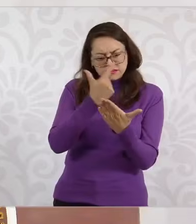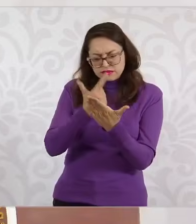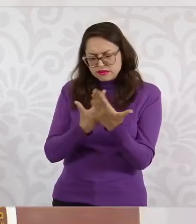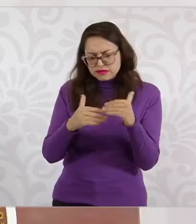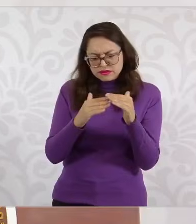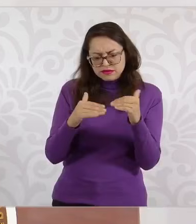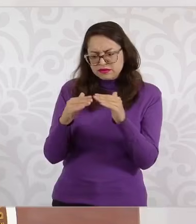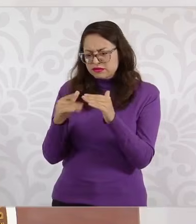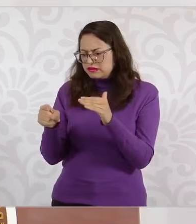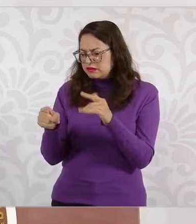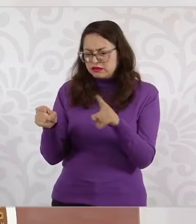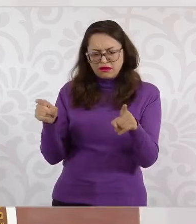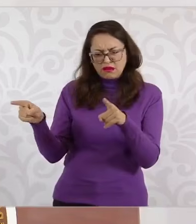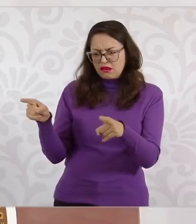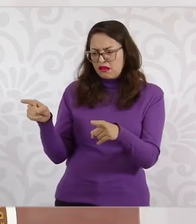y algunos problemas